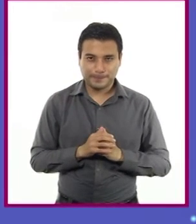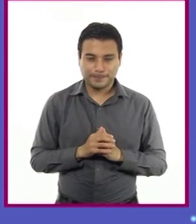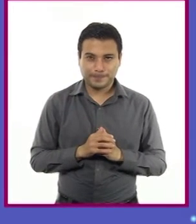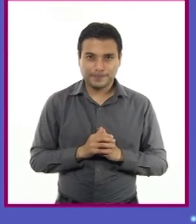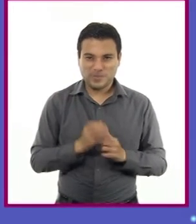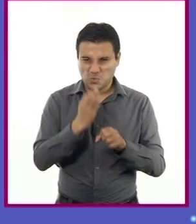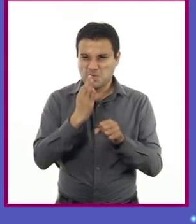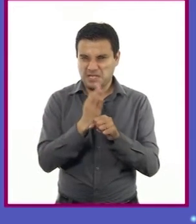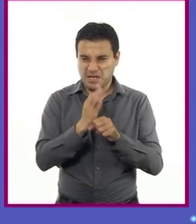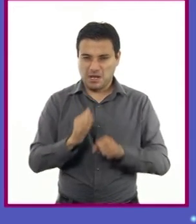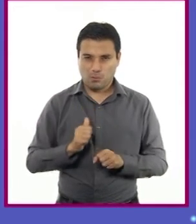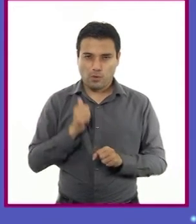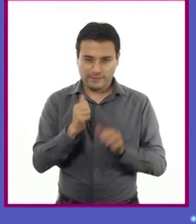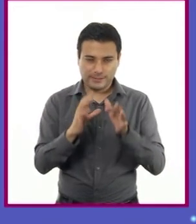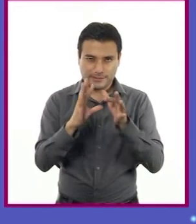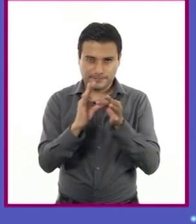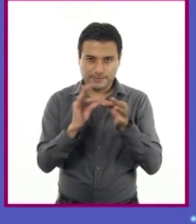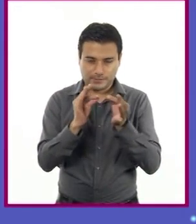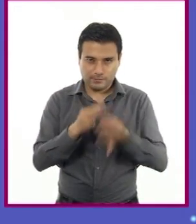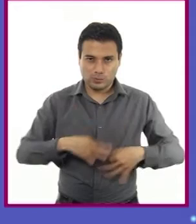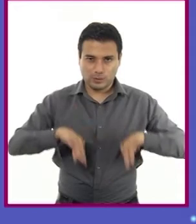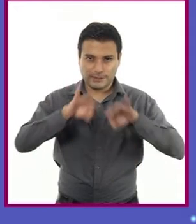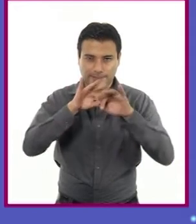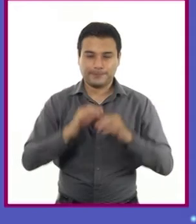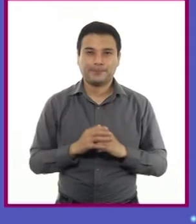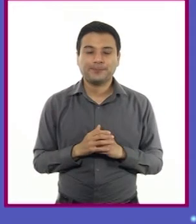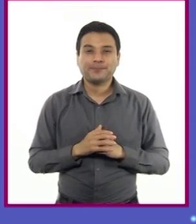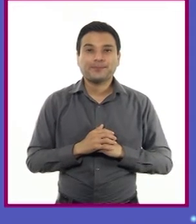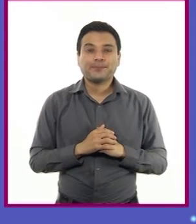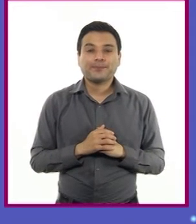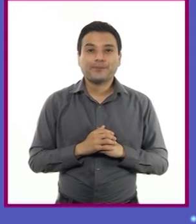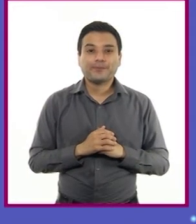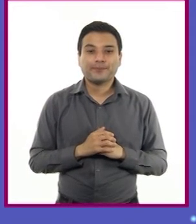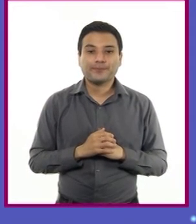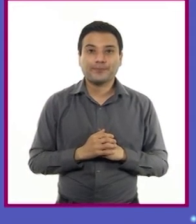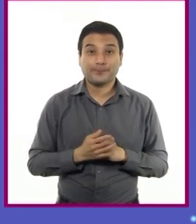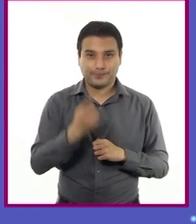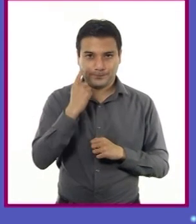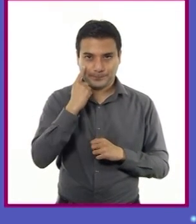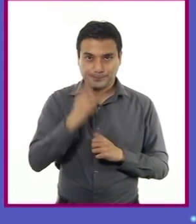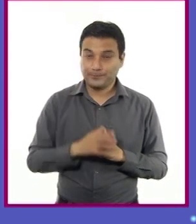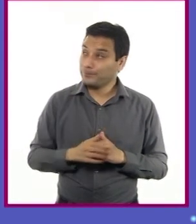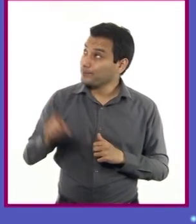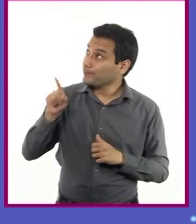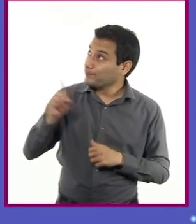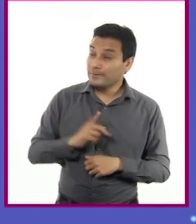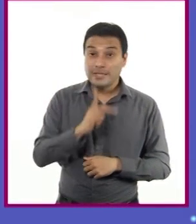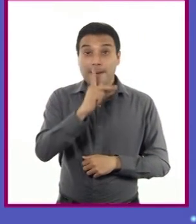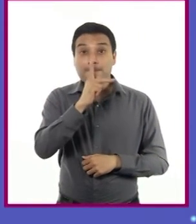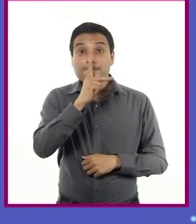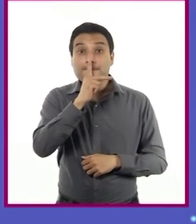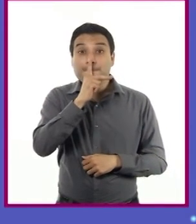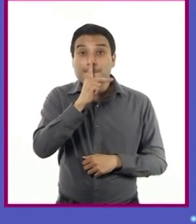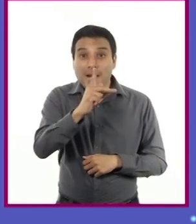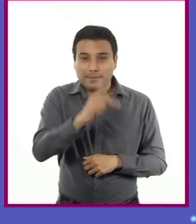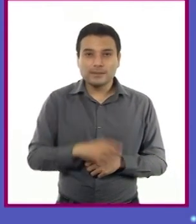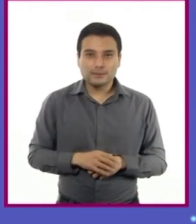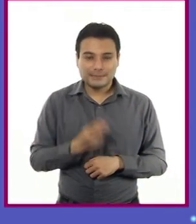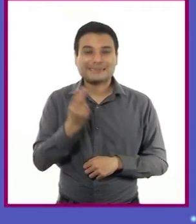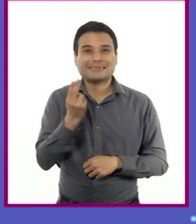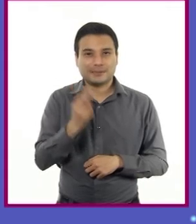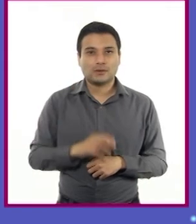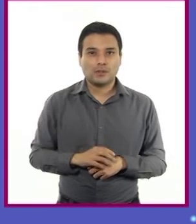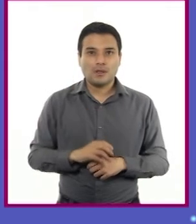mencionar algo muy importante. Vamos a escribir con letras mayúsculas los conceptos y en